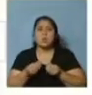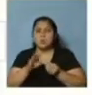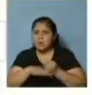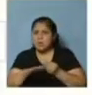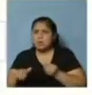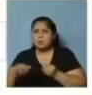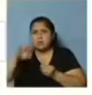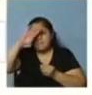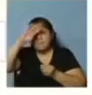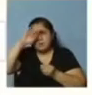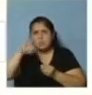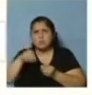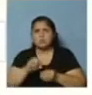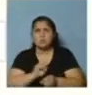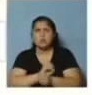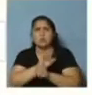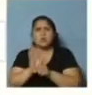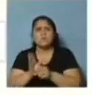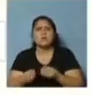La enfermedad